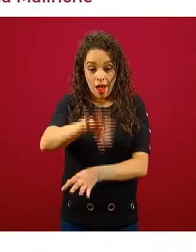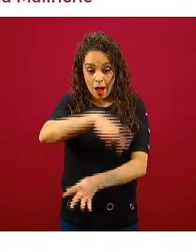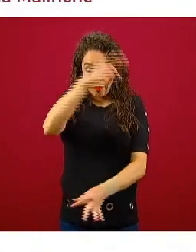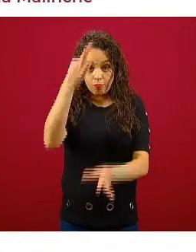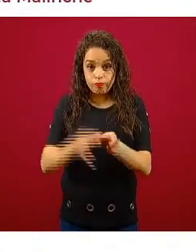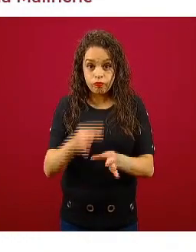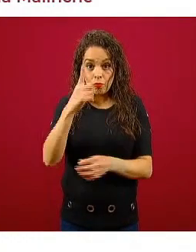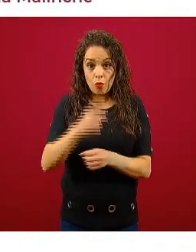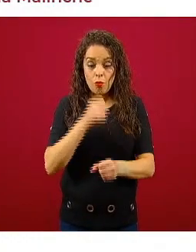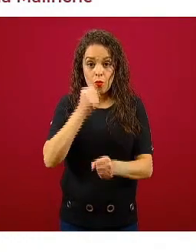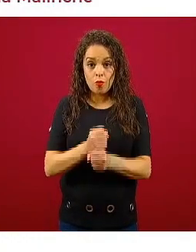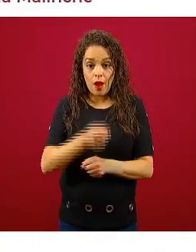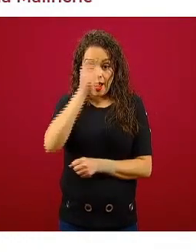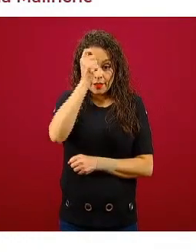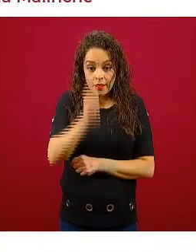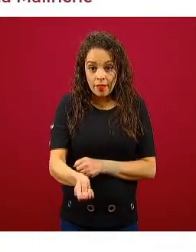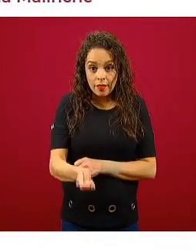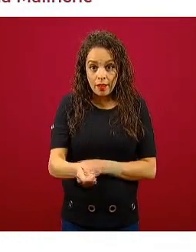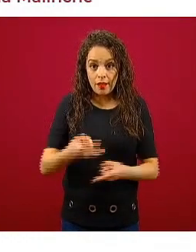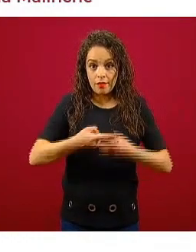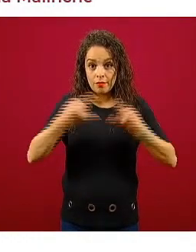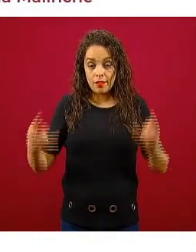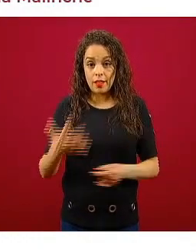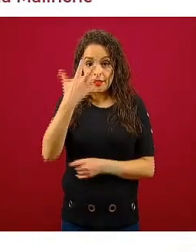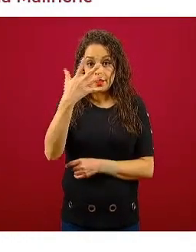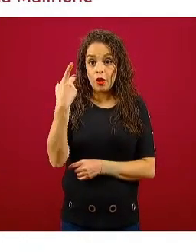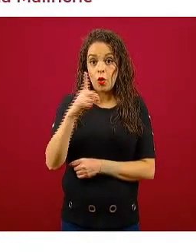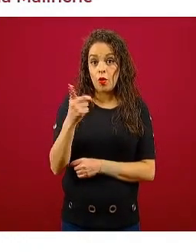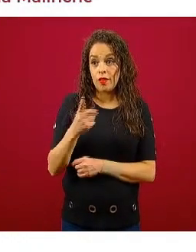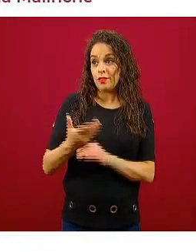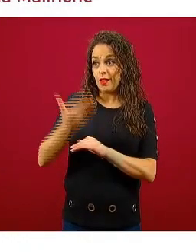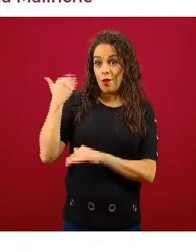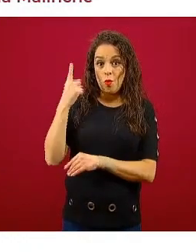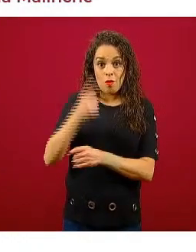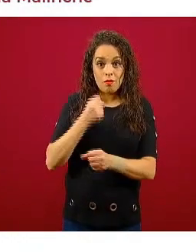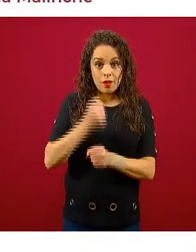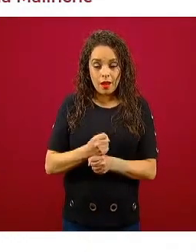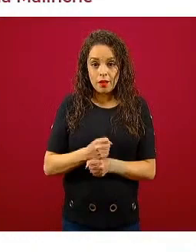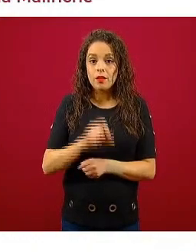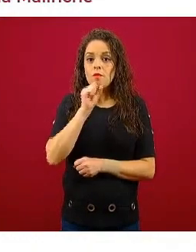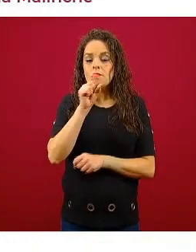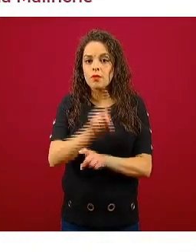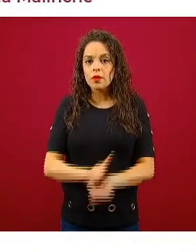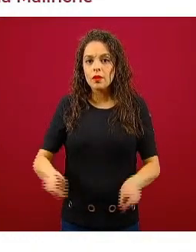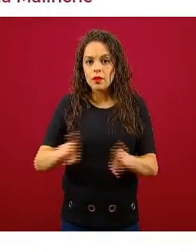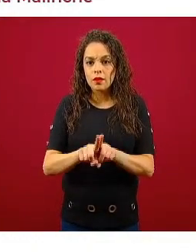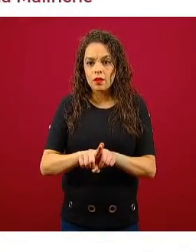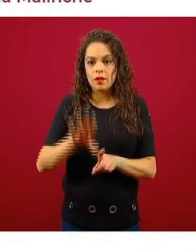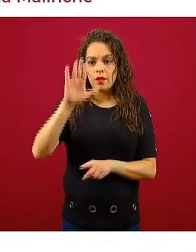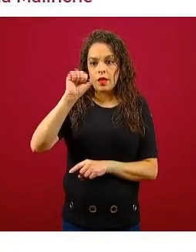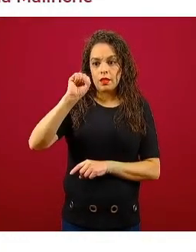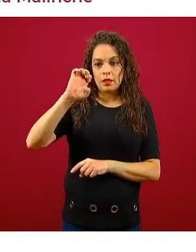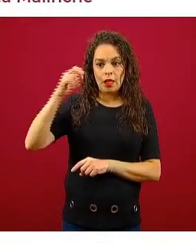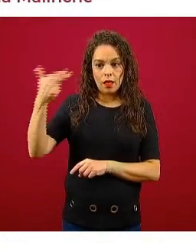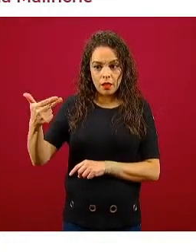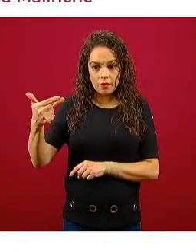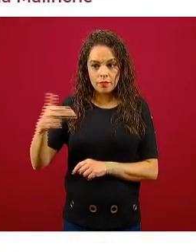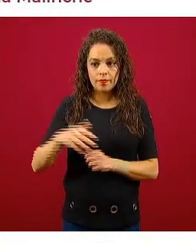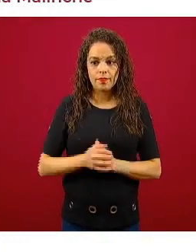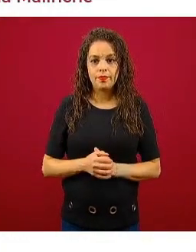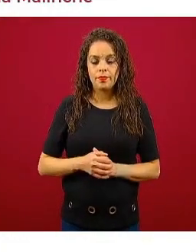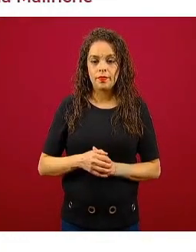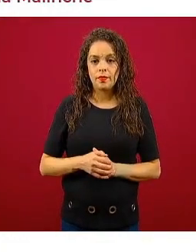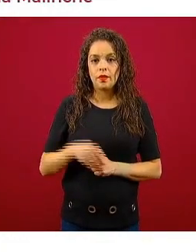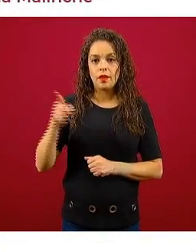la sentencia histórica de la Corte, el 5 de diciembre del año pasado, también junto con CASE, con Marcelina, con el Centro de Apoyo